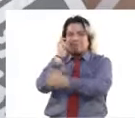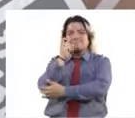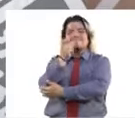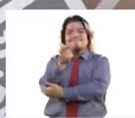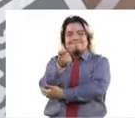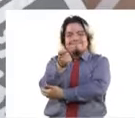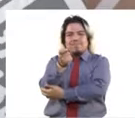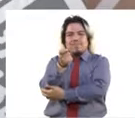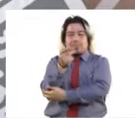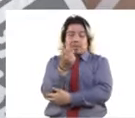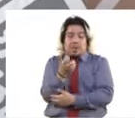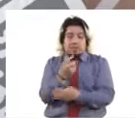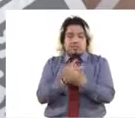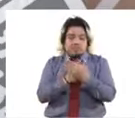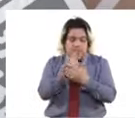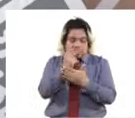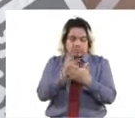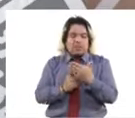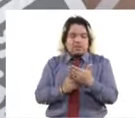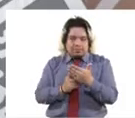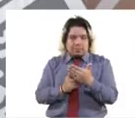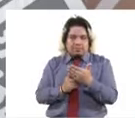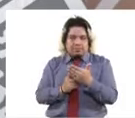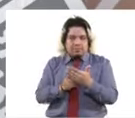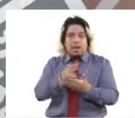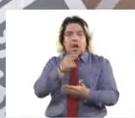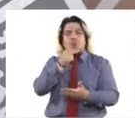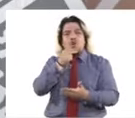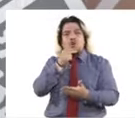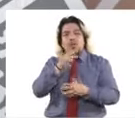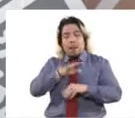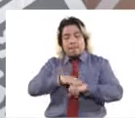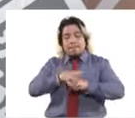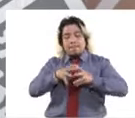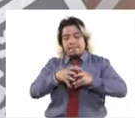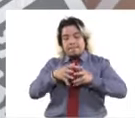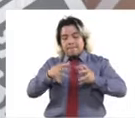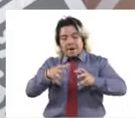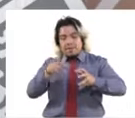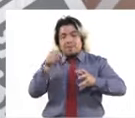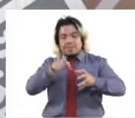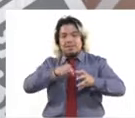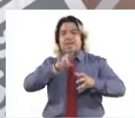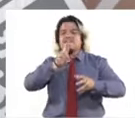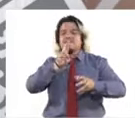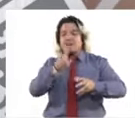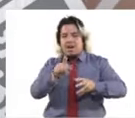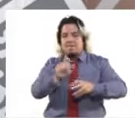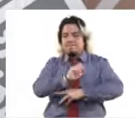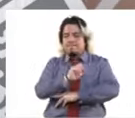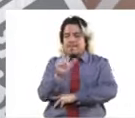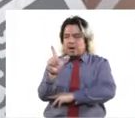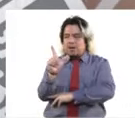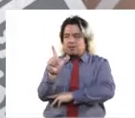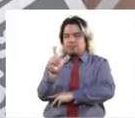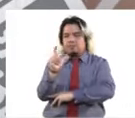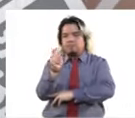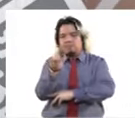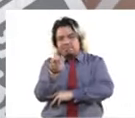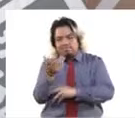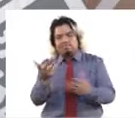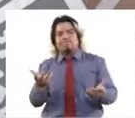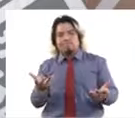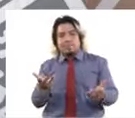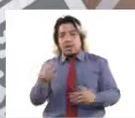esta estrategia de más y mejor policía. Esto significa que hoy hay mejor